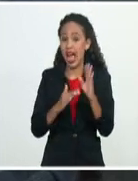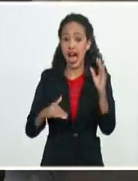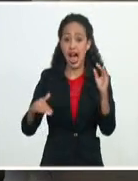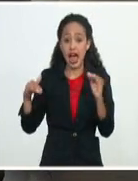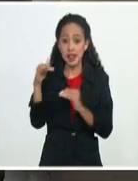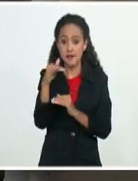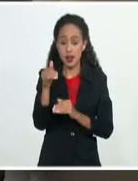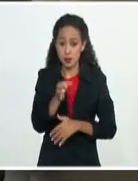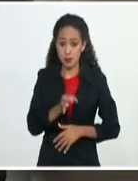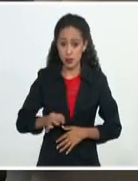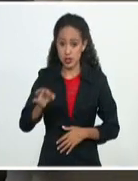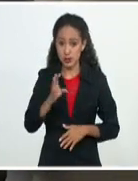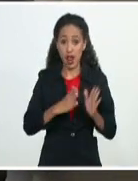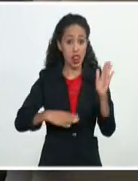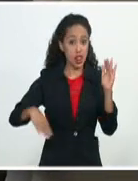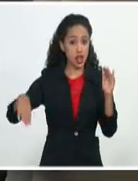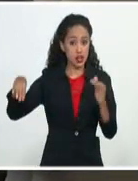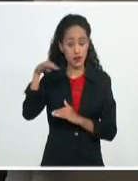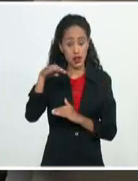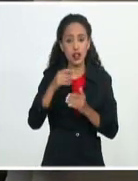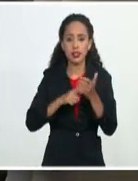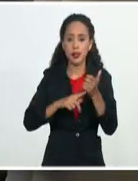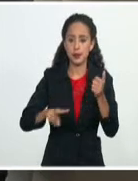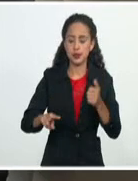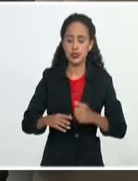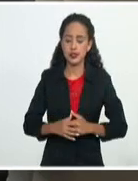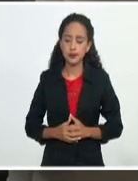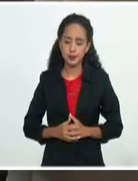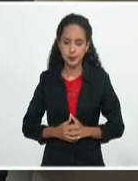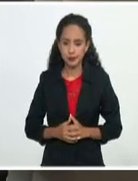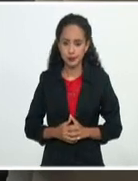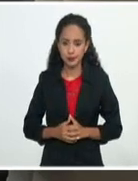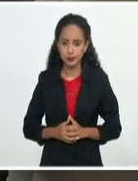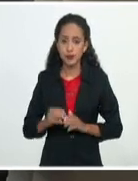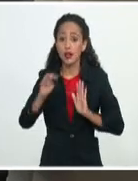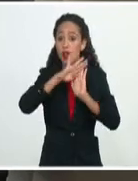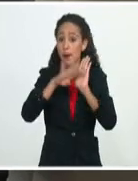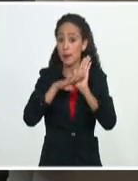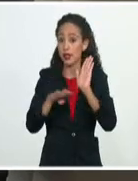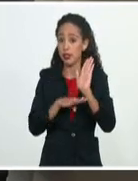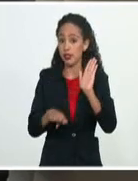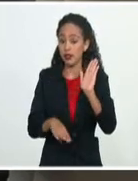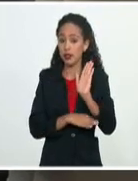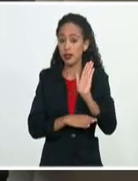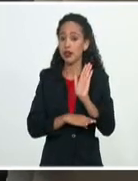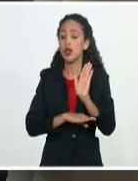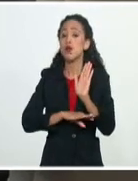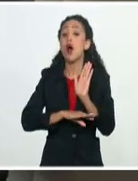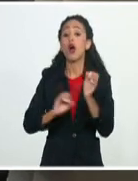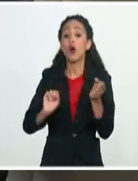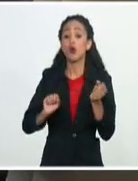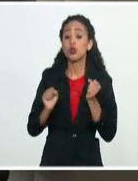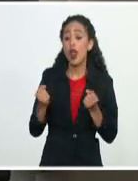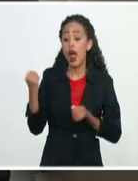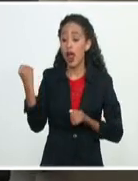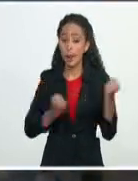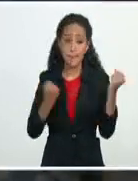de municipio. Reforzar las medidas dirigidas a reducir la movilidad de vehículos y